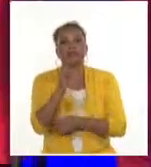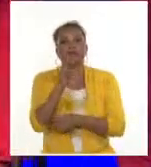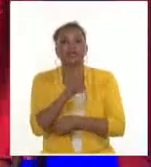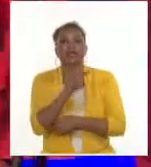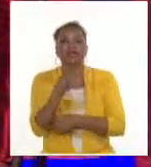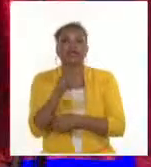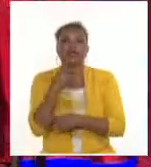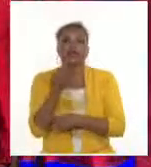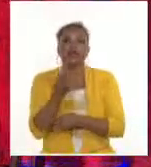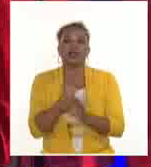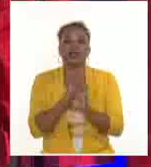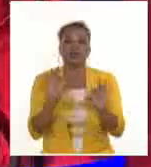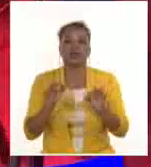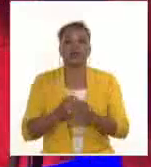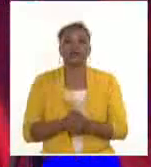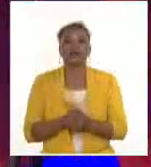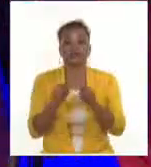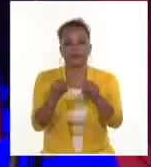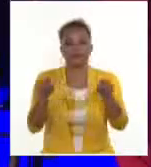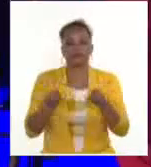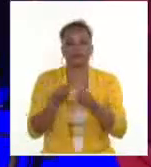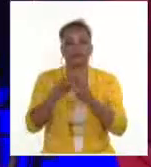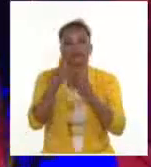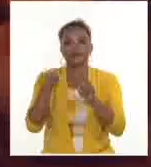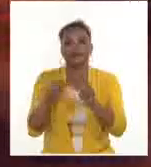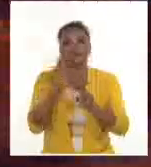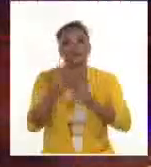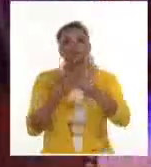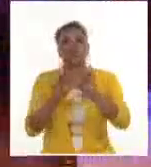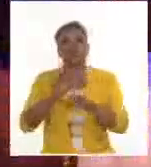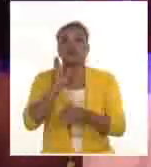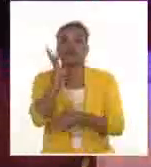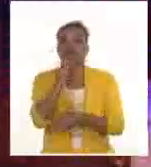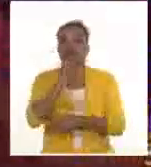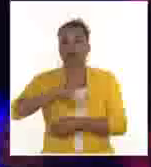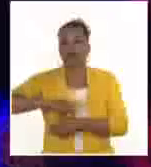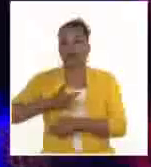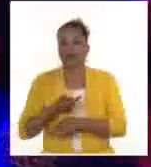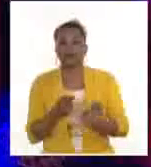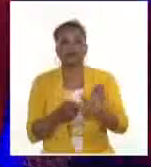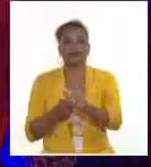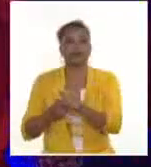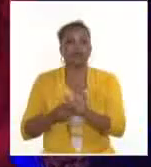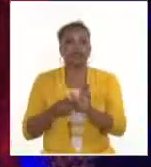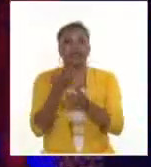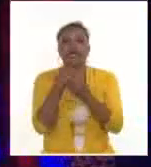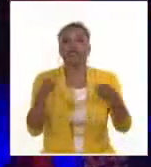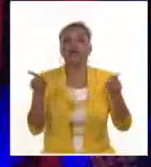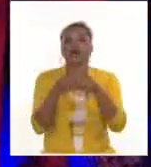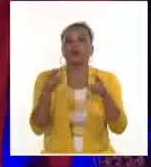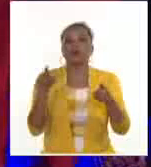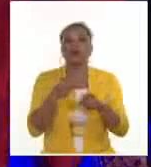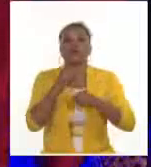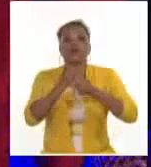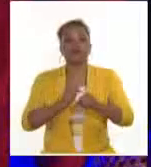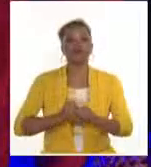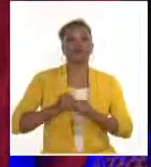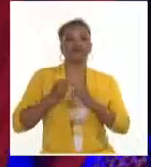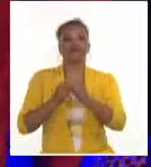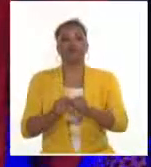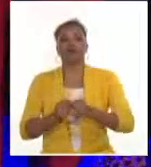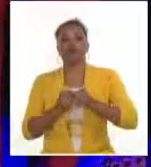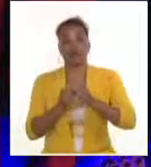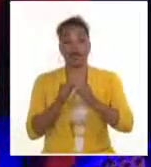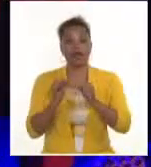abana en la sala teatro del Museo Nacional de Bellas Artes se presentó el coro folklórico nacional desde la potencia de sus